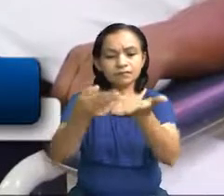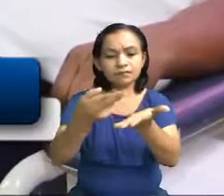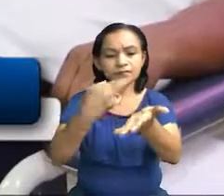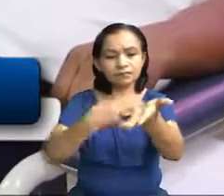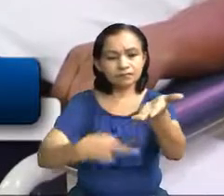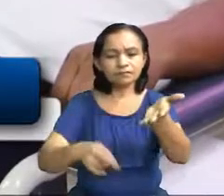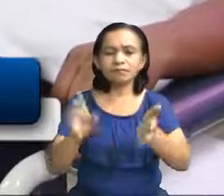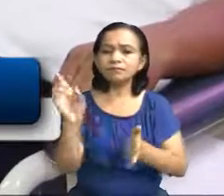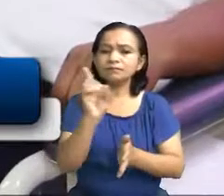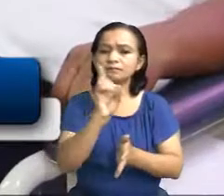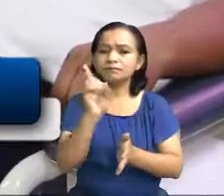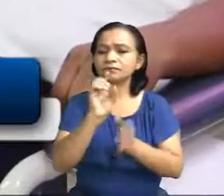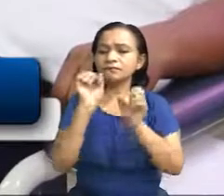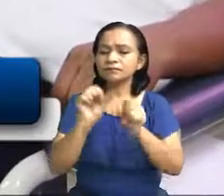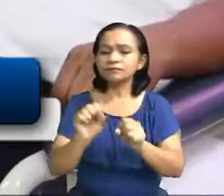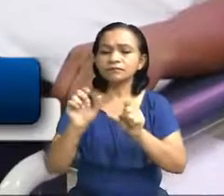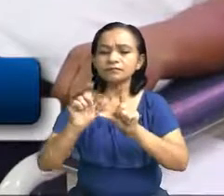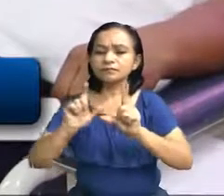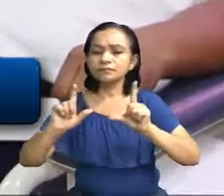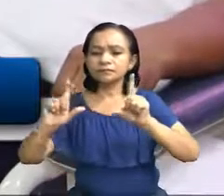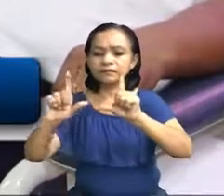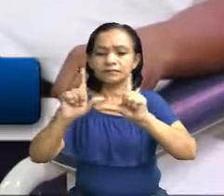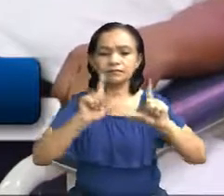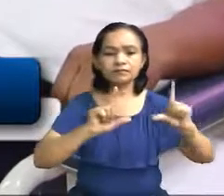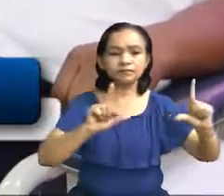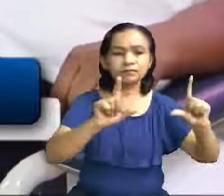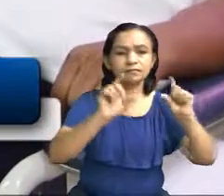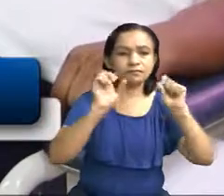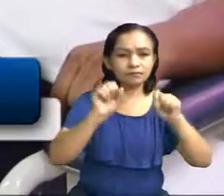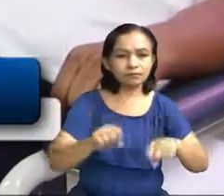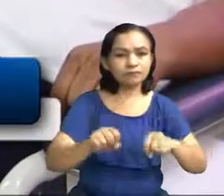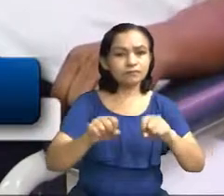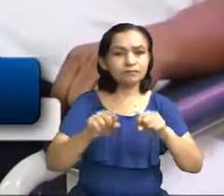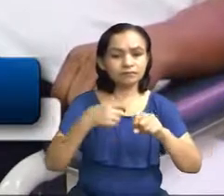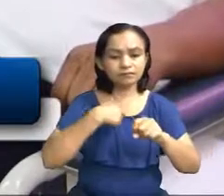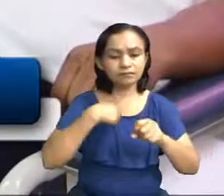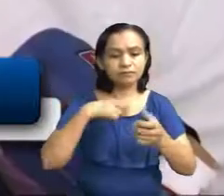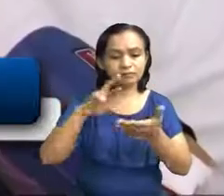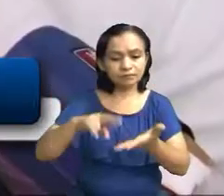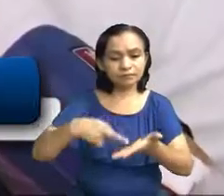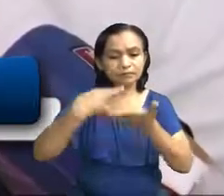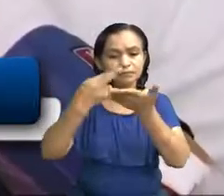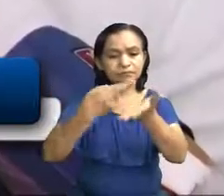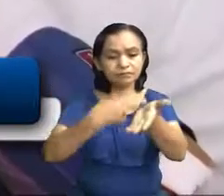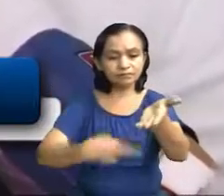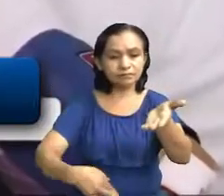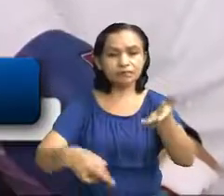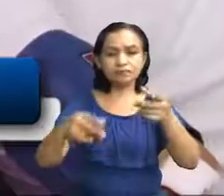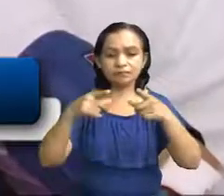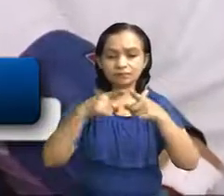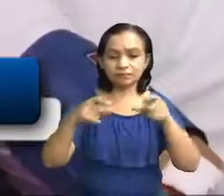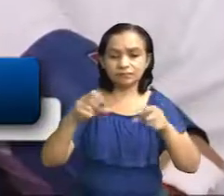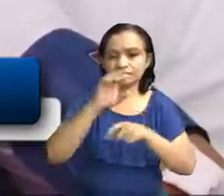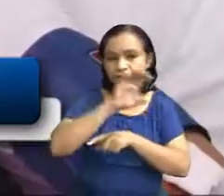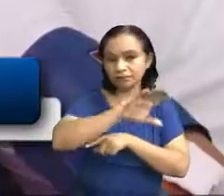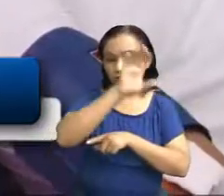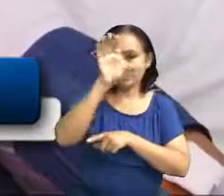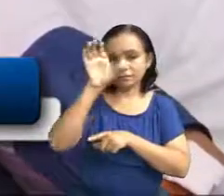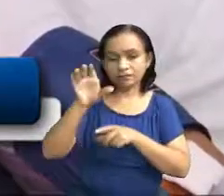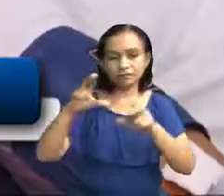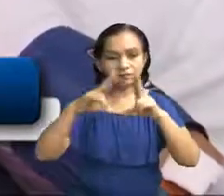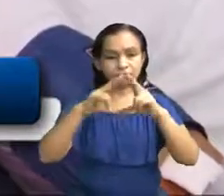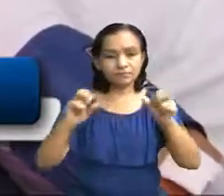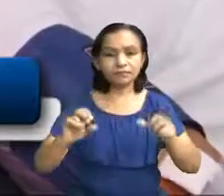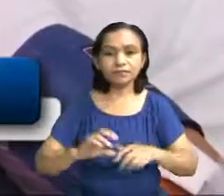¿Dónde pueden encontrar, por ejemplo, estos lugares para donar sangre aquí en Managua y en los departamentos del país también?